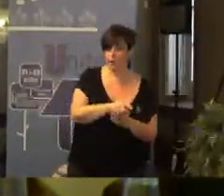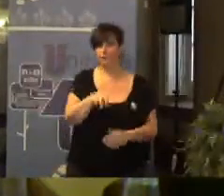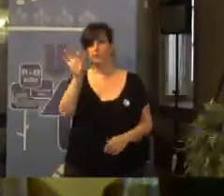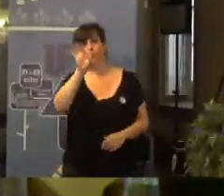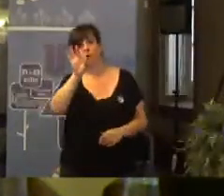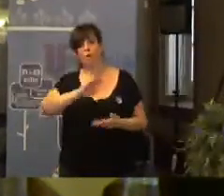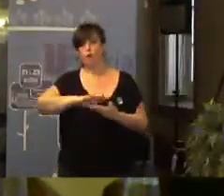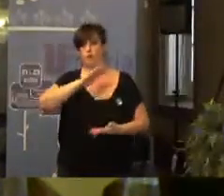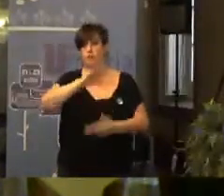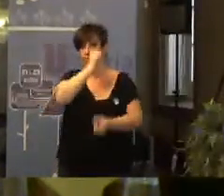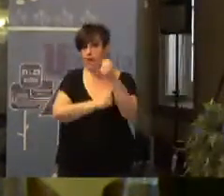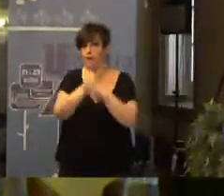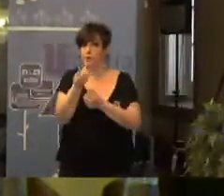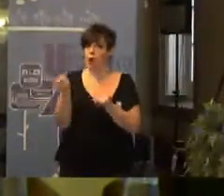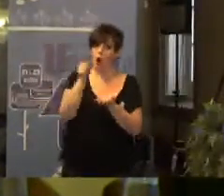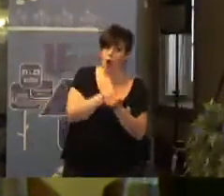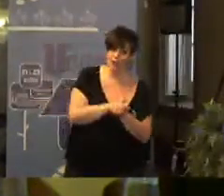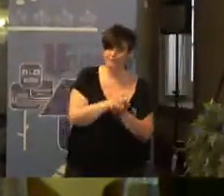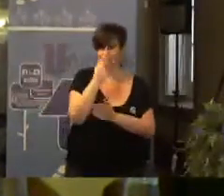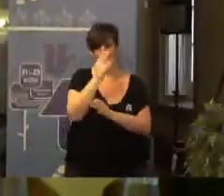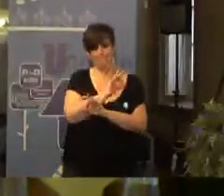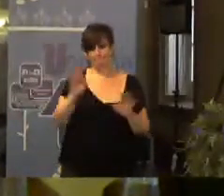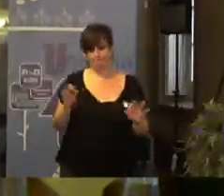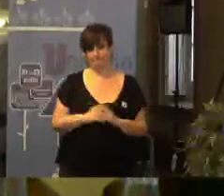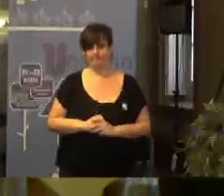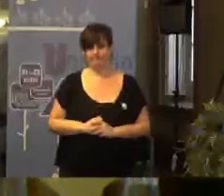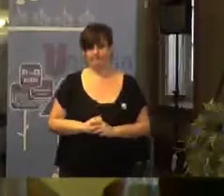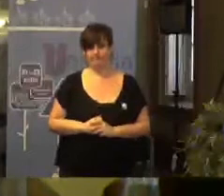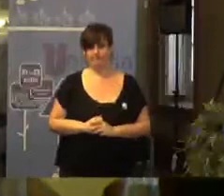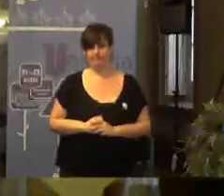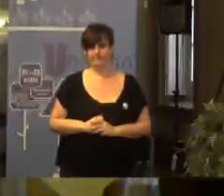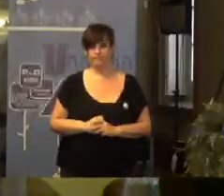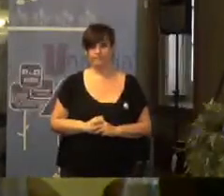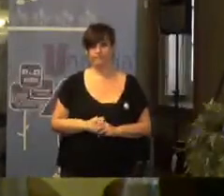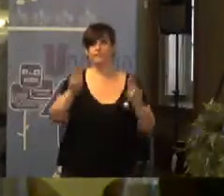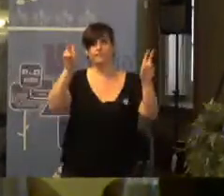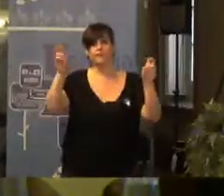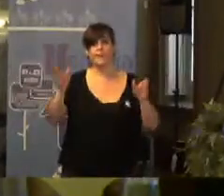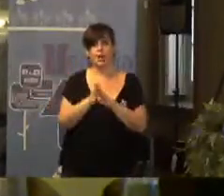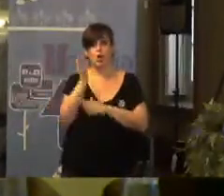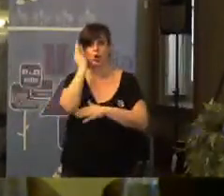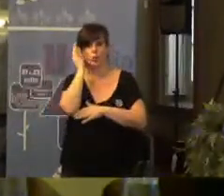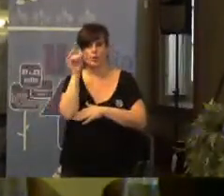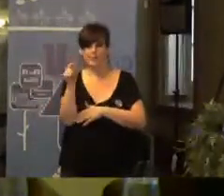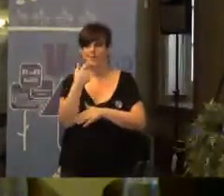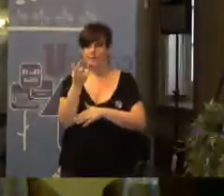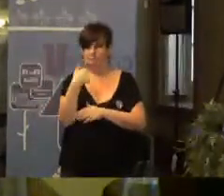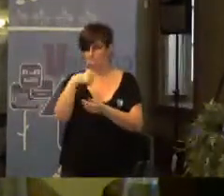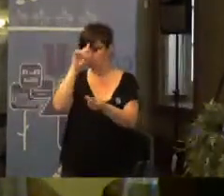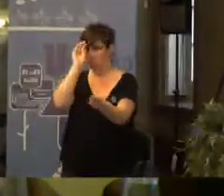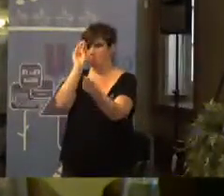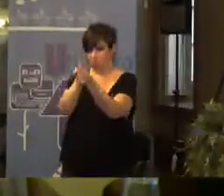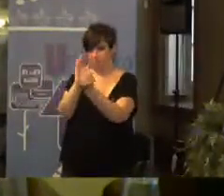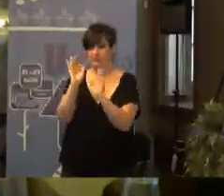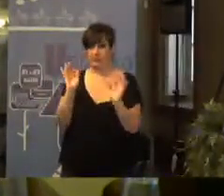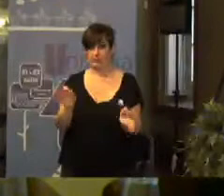capacidade económica, que recupere nada, non? E con respecto ao que decía a compañeira, pois eu estou de acordo, é dicir, o